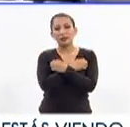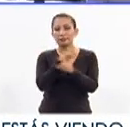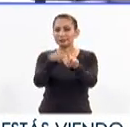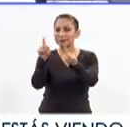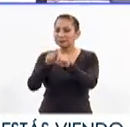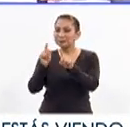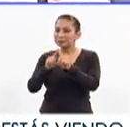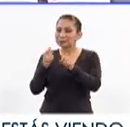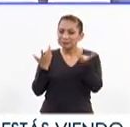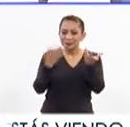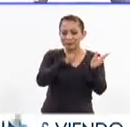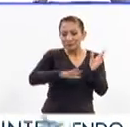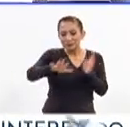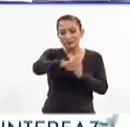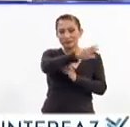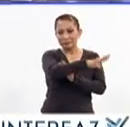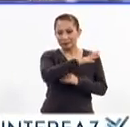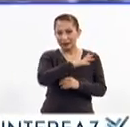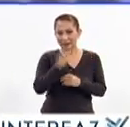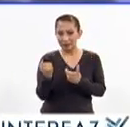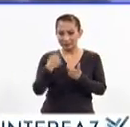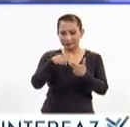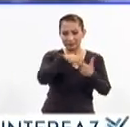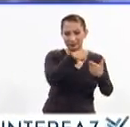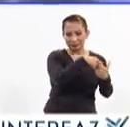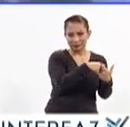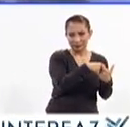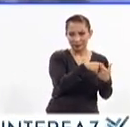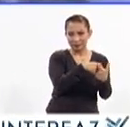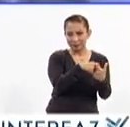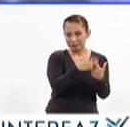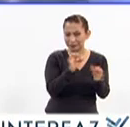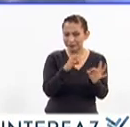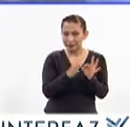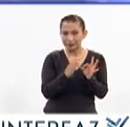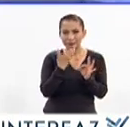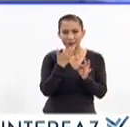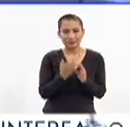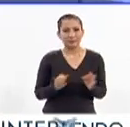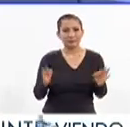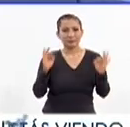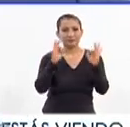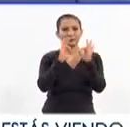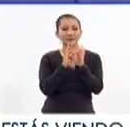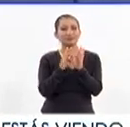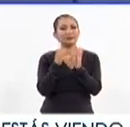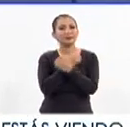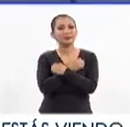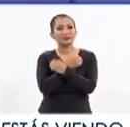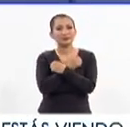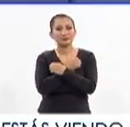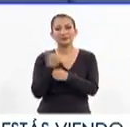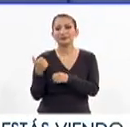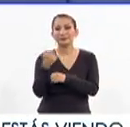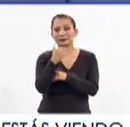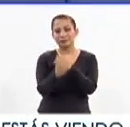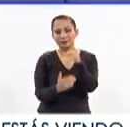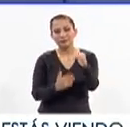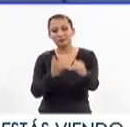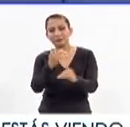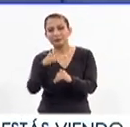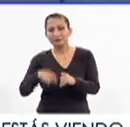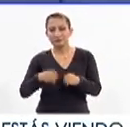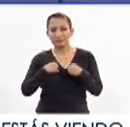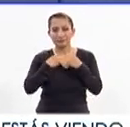las diversas aristas que se encuentran inmiscuidas de forma inminente, pero muy importante en la educación, en cada paso que damos